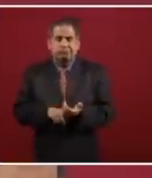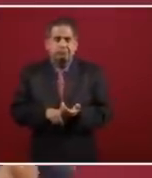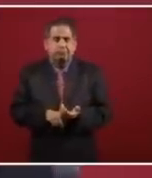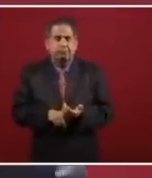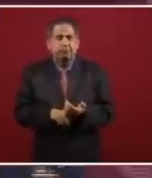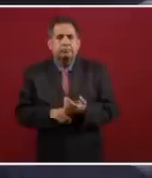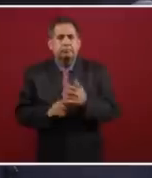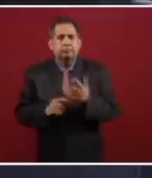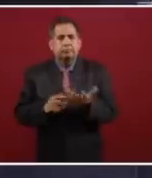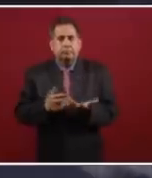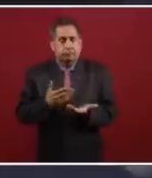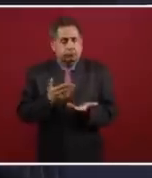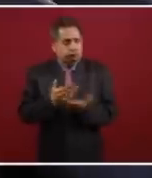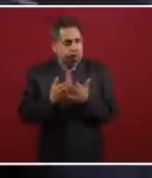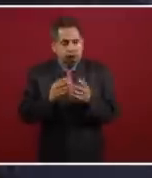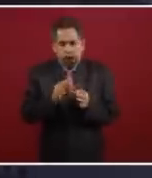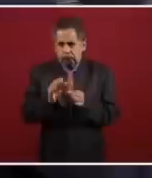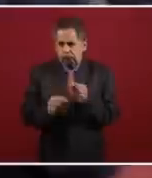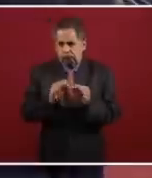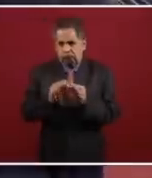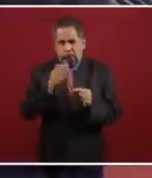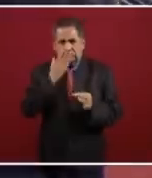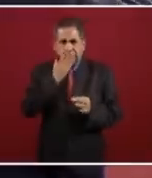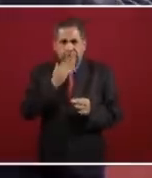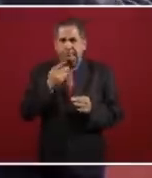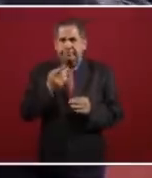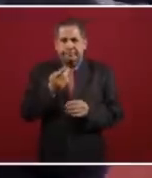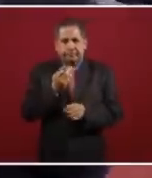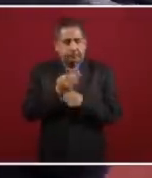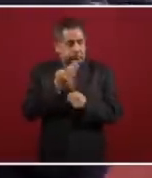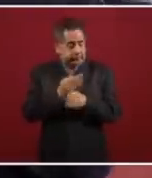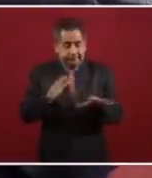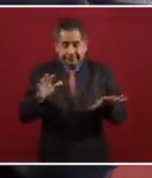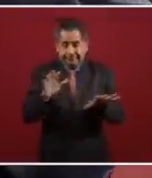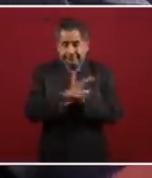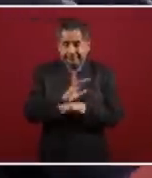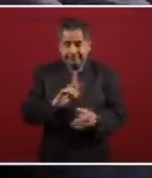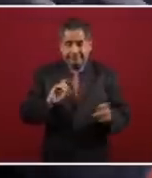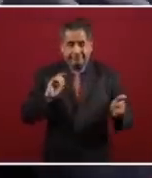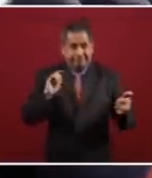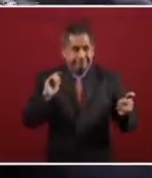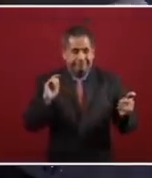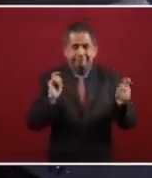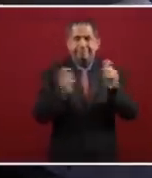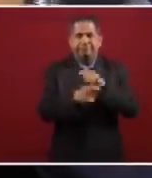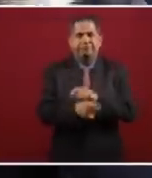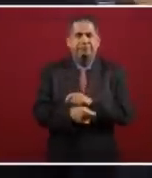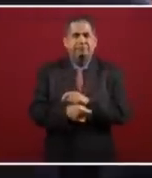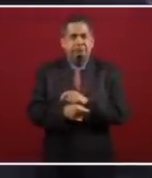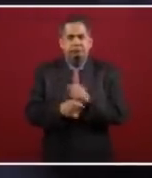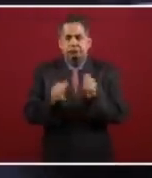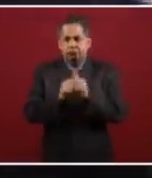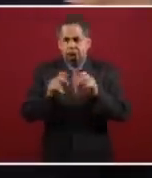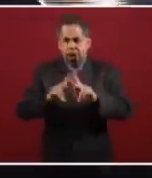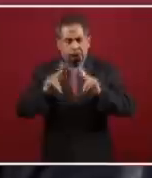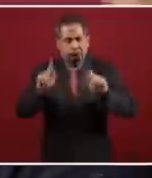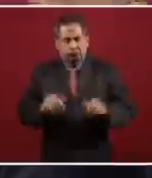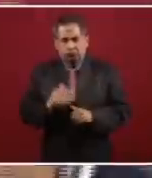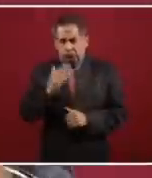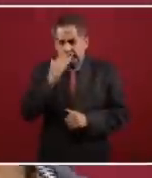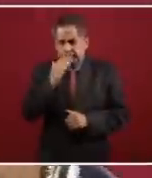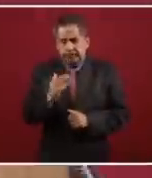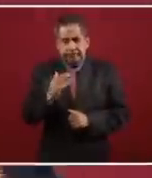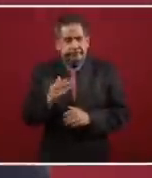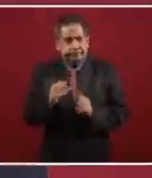Ahora se está logrando este cambio de manera pacífica,